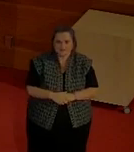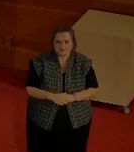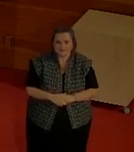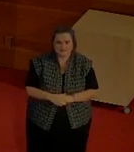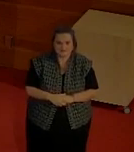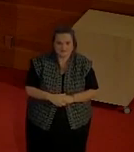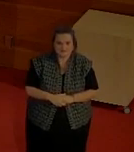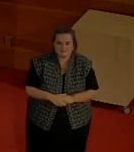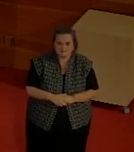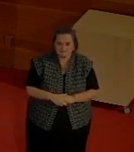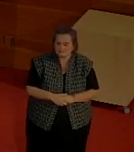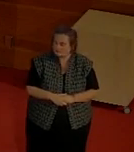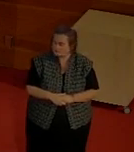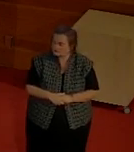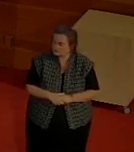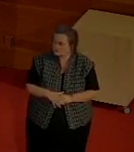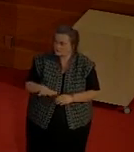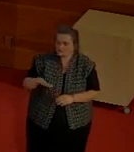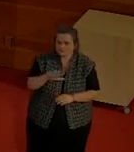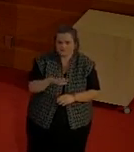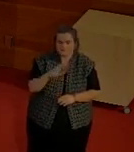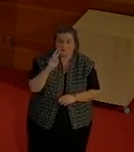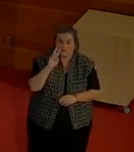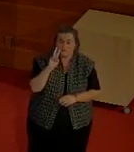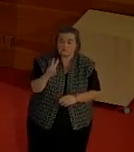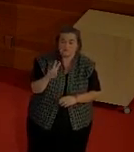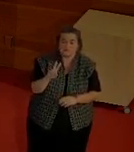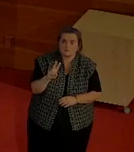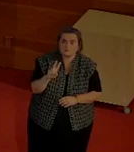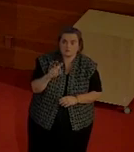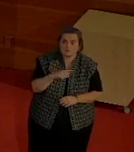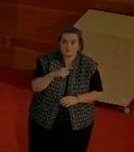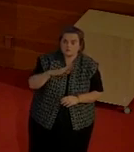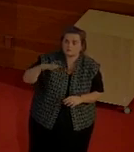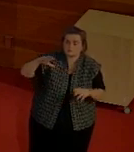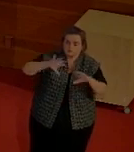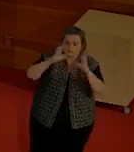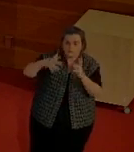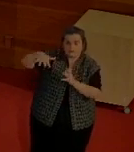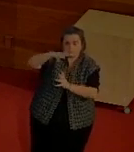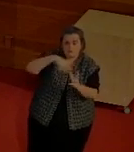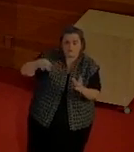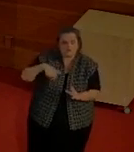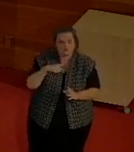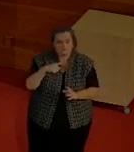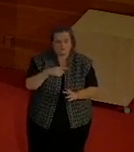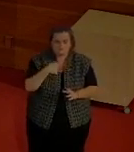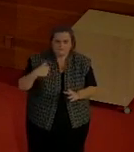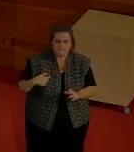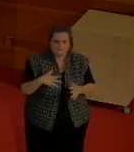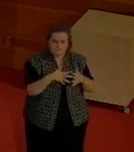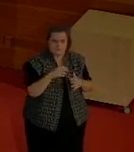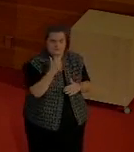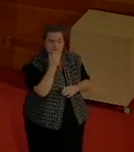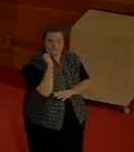en el espacio ya viemos como china también casi le ha comido la tostada a Estados Unidos claro